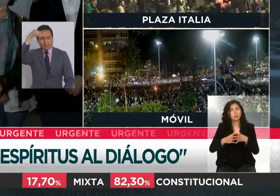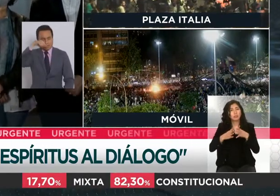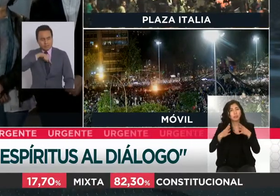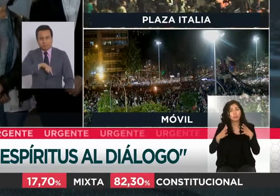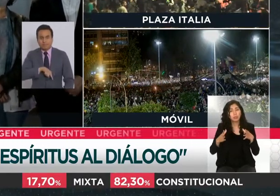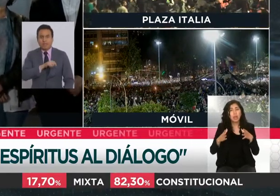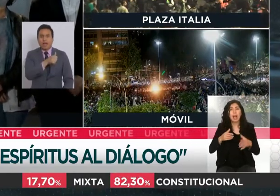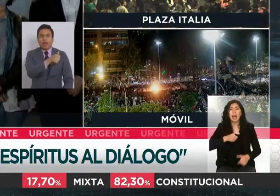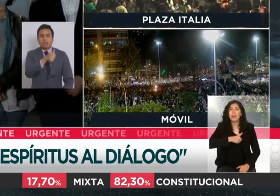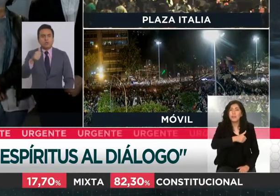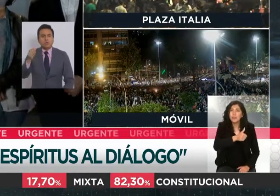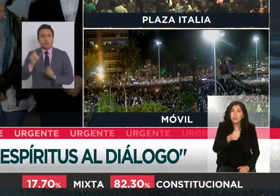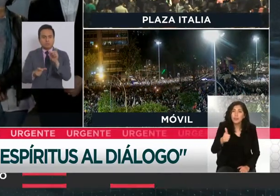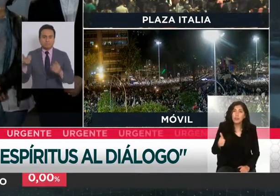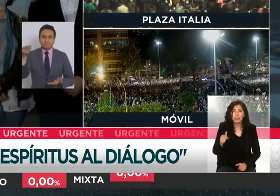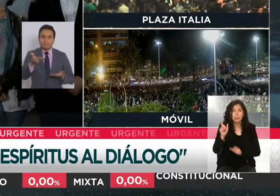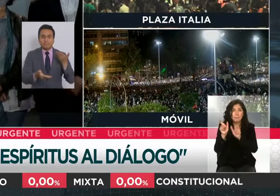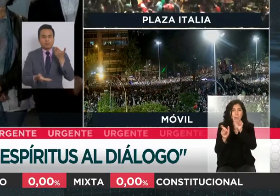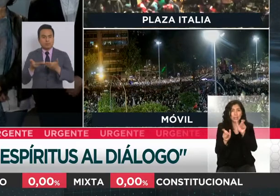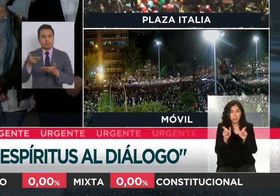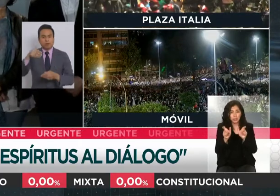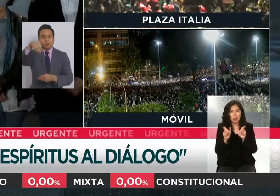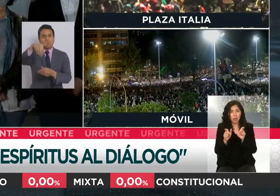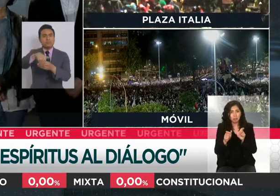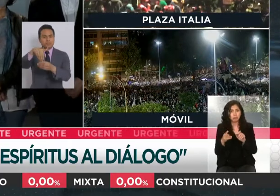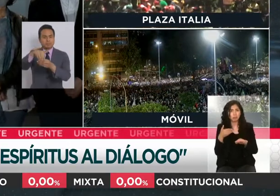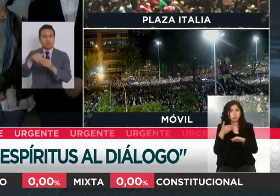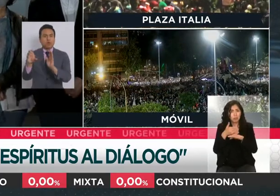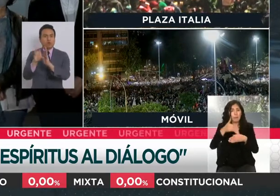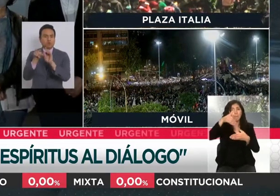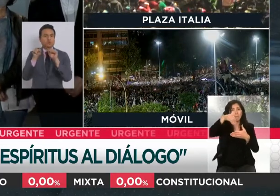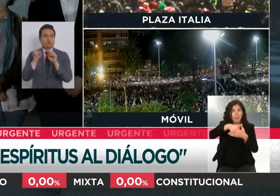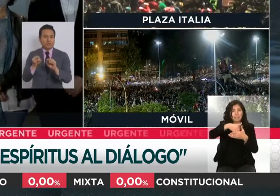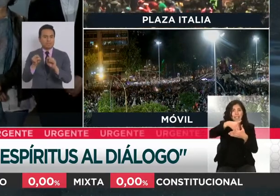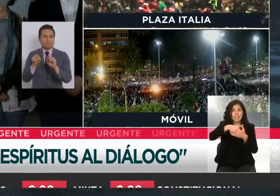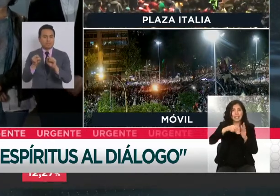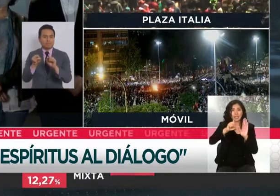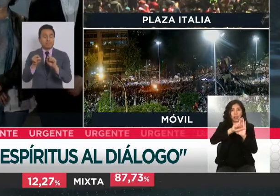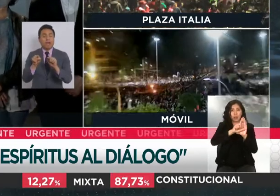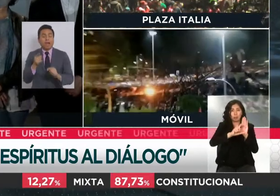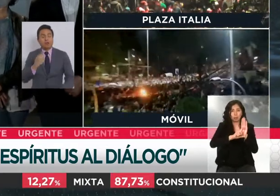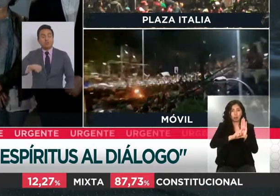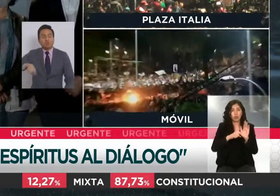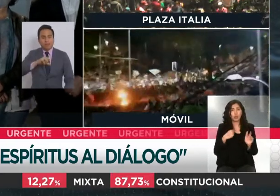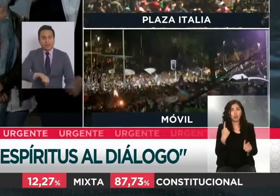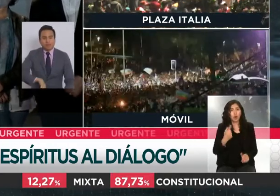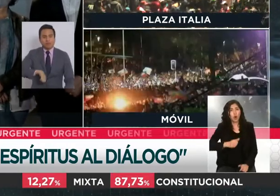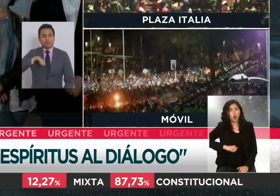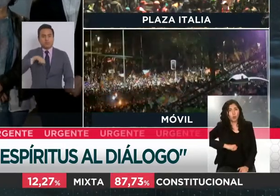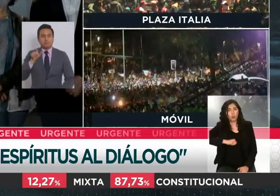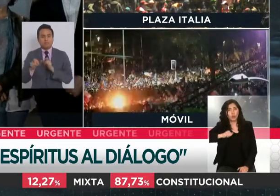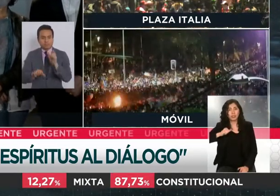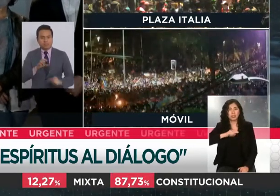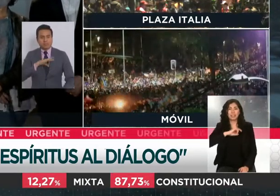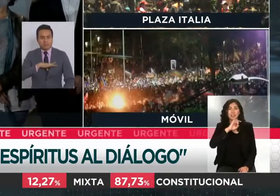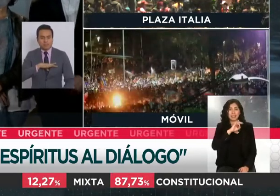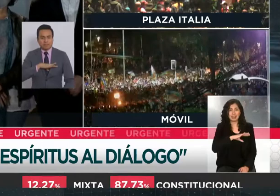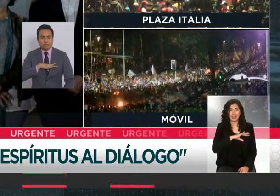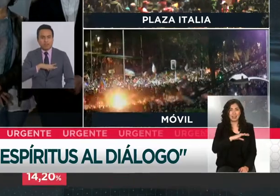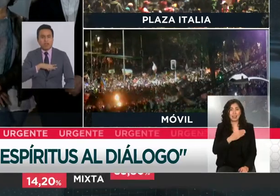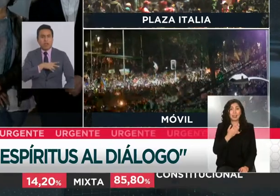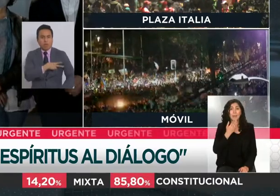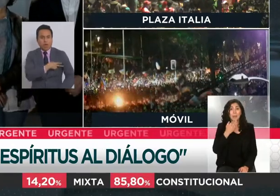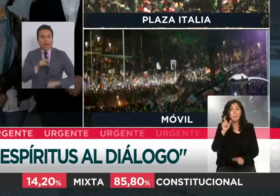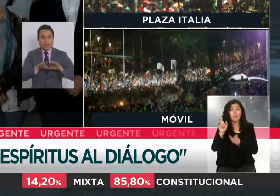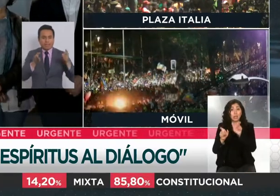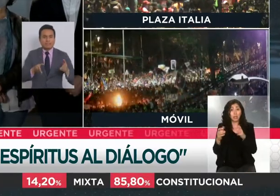a todos los que contribuyeron a un plebiscito constitucional que nos enorgullece como chilenos, a los vocales